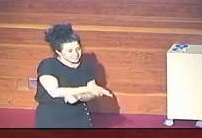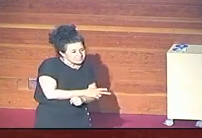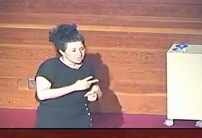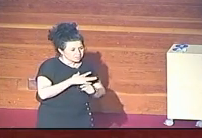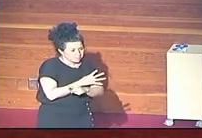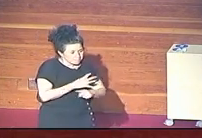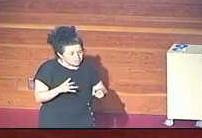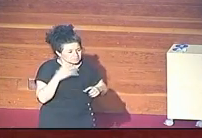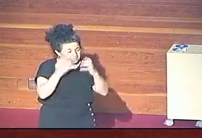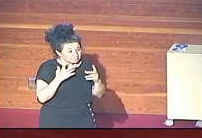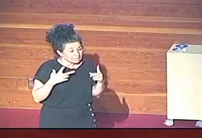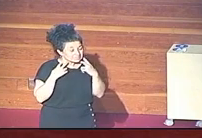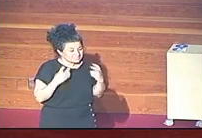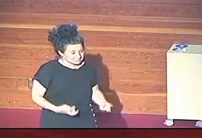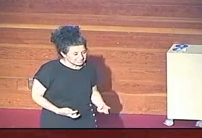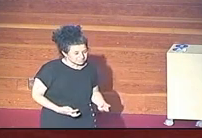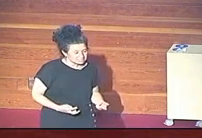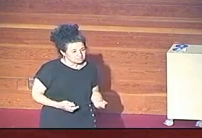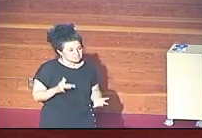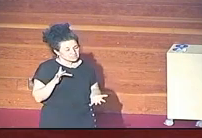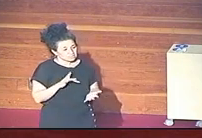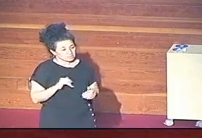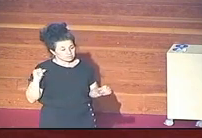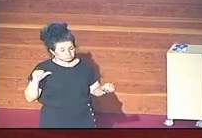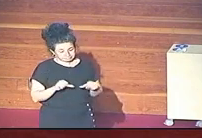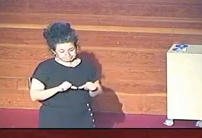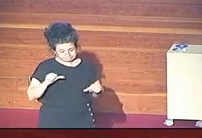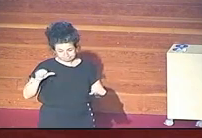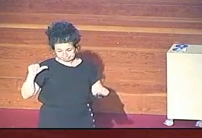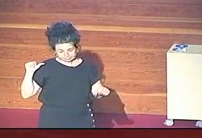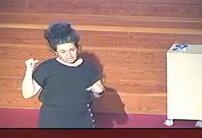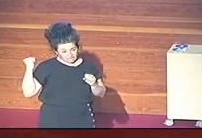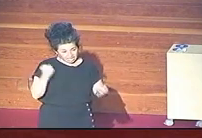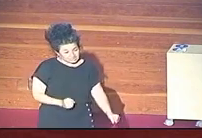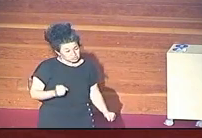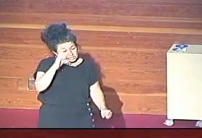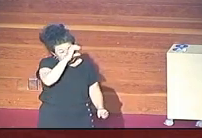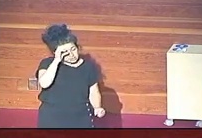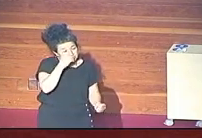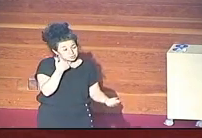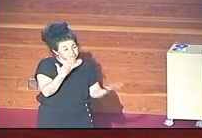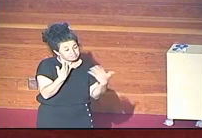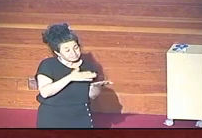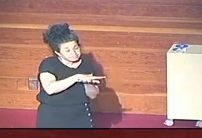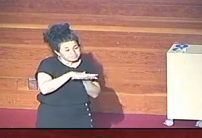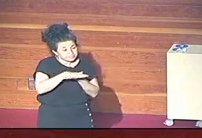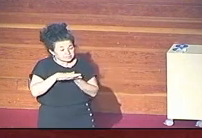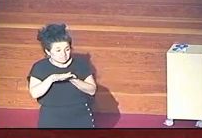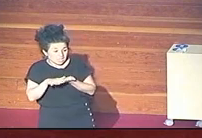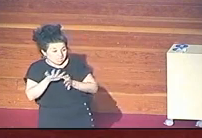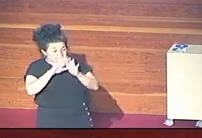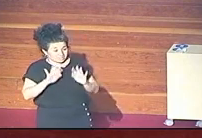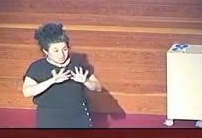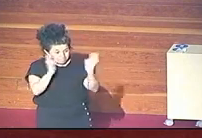habido a los científicos con los que hemos hablado a lo largo de estos años siempre nos recuerdan que nuestra salud depende de la salud del